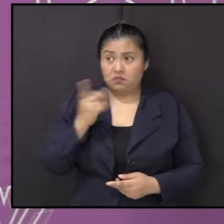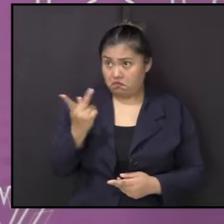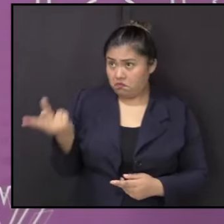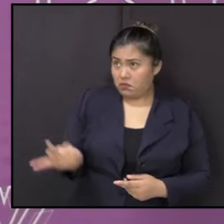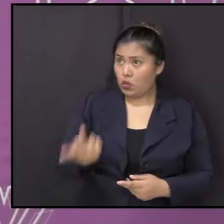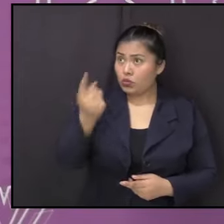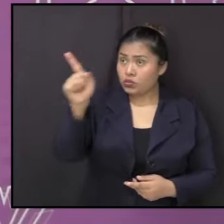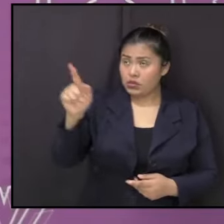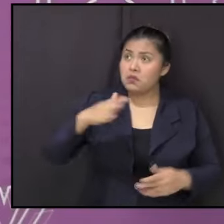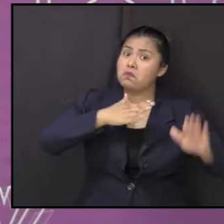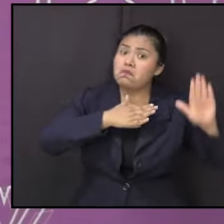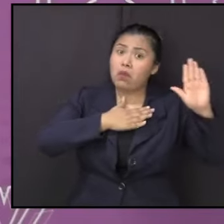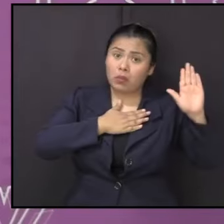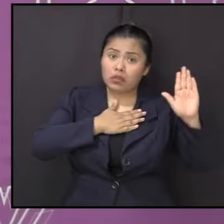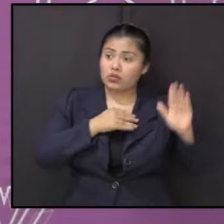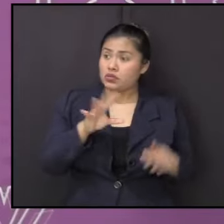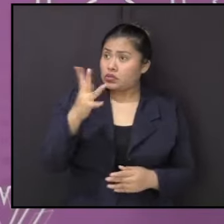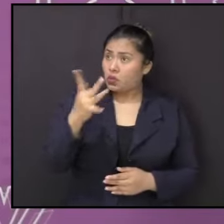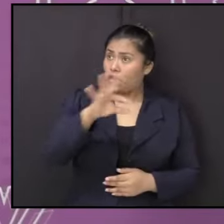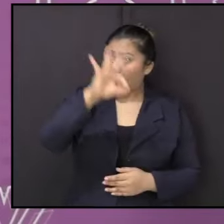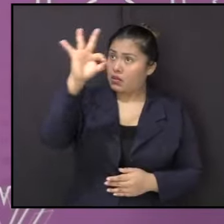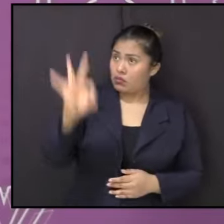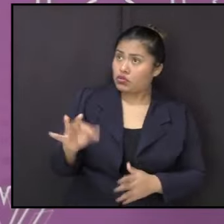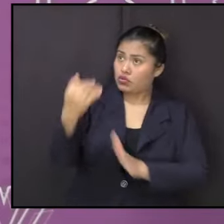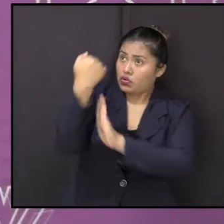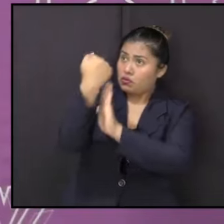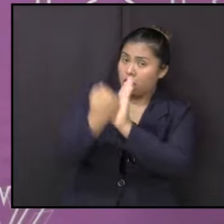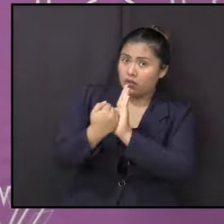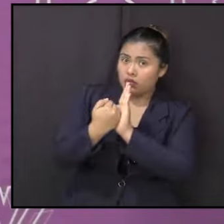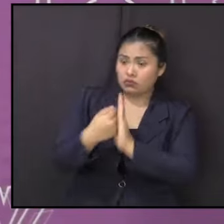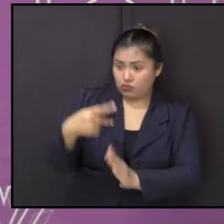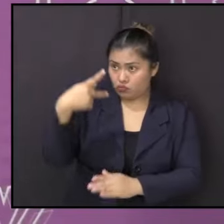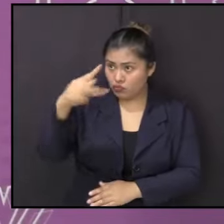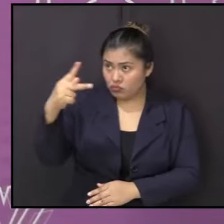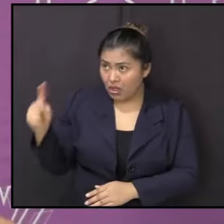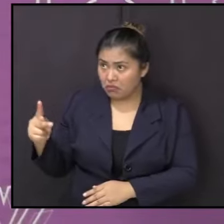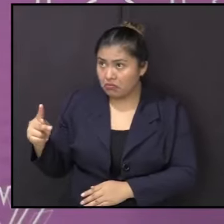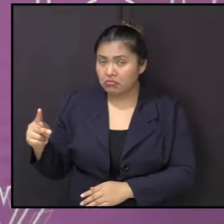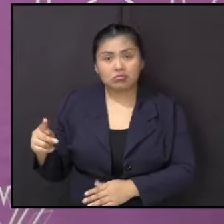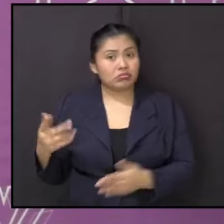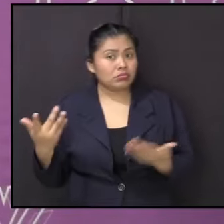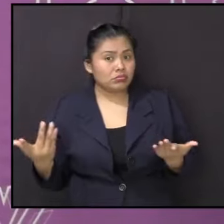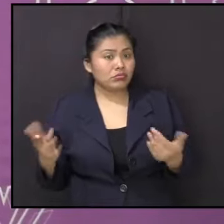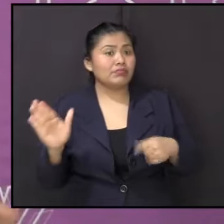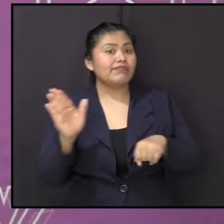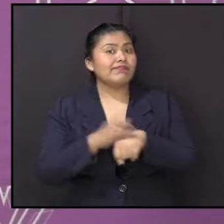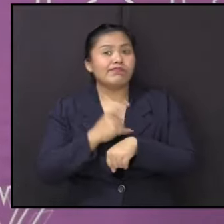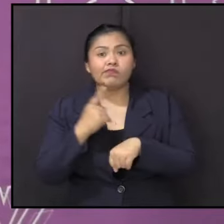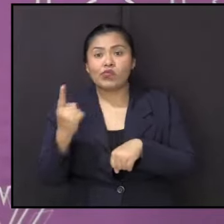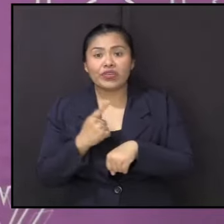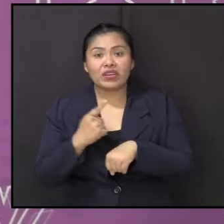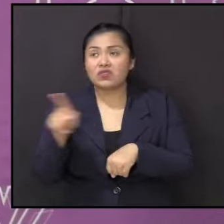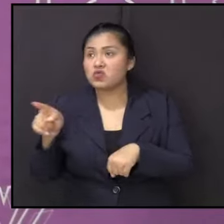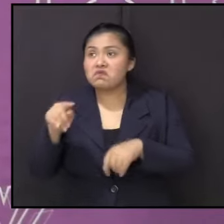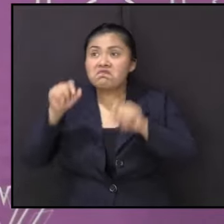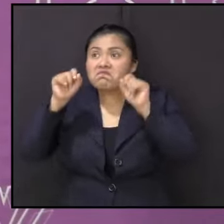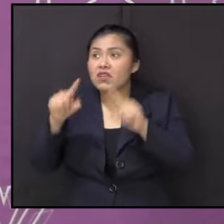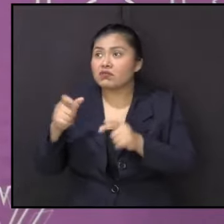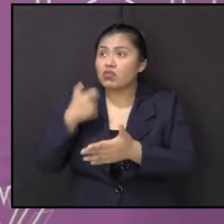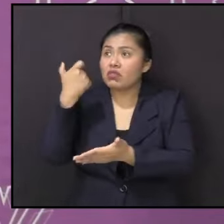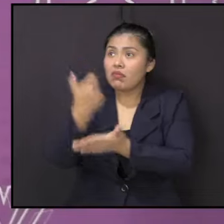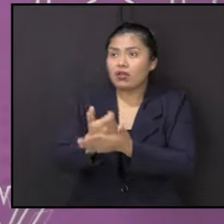prometido bajarse el 50% del salario por la austeridad republicana, me pregunto por qué todavía no ha sucedido. Hechos,